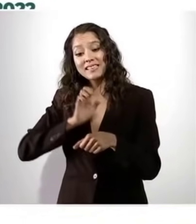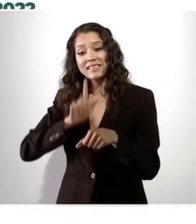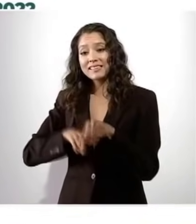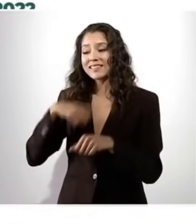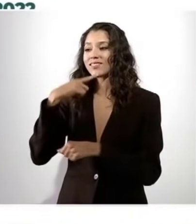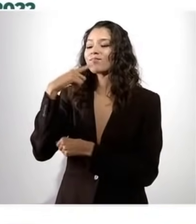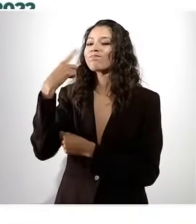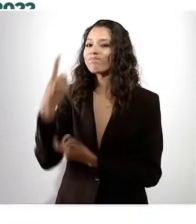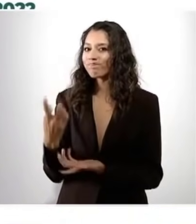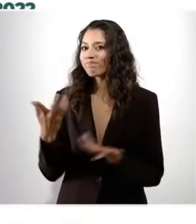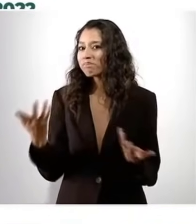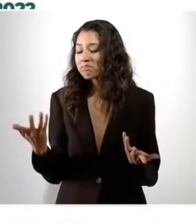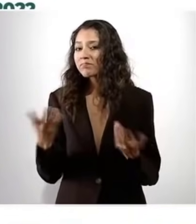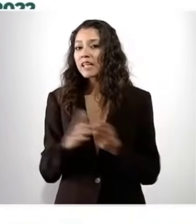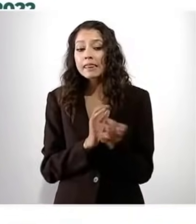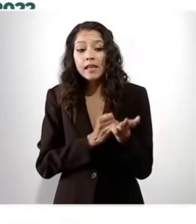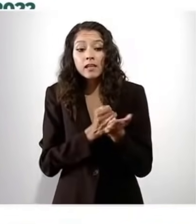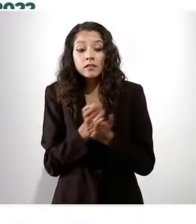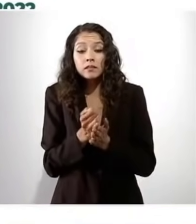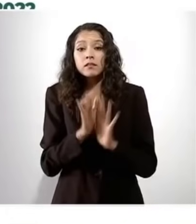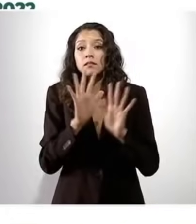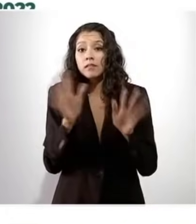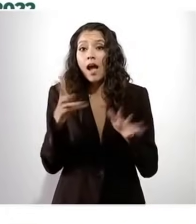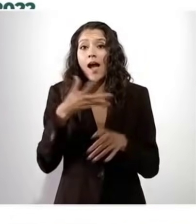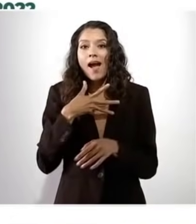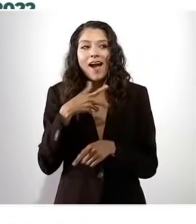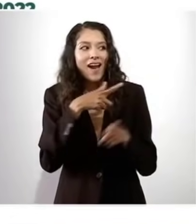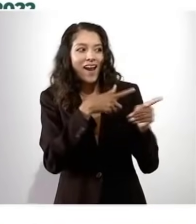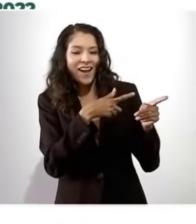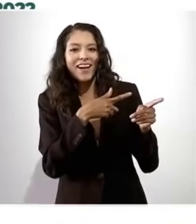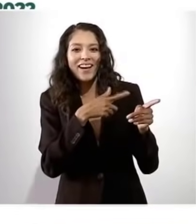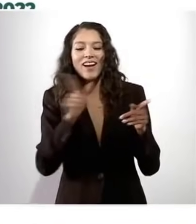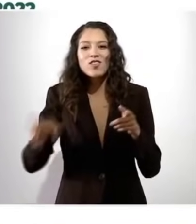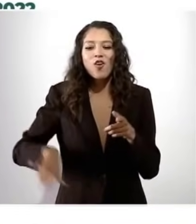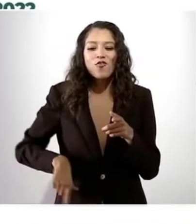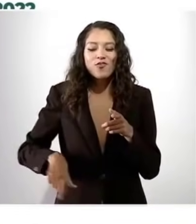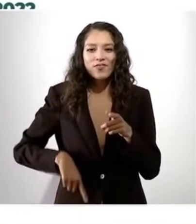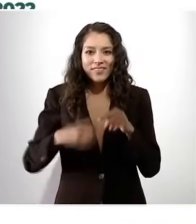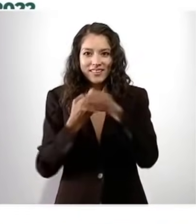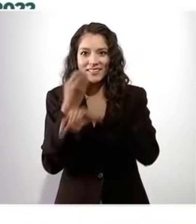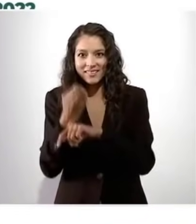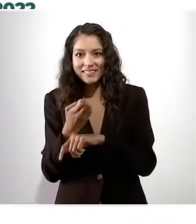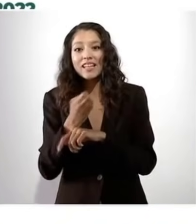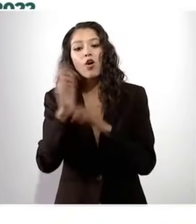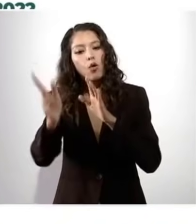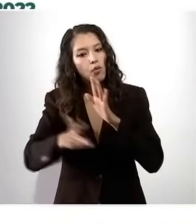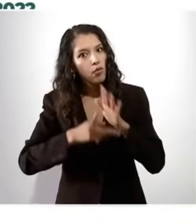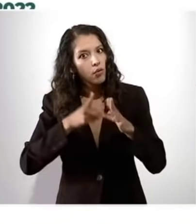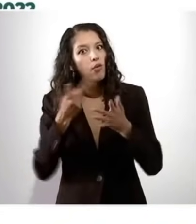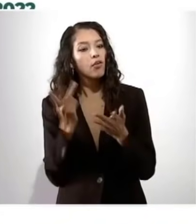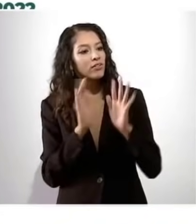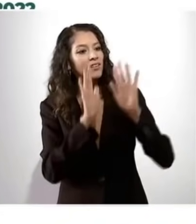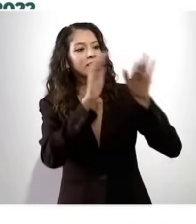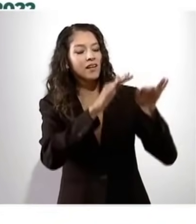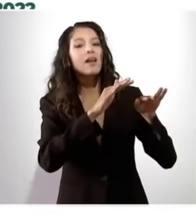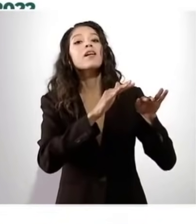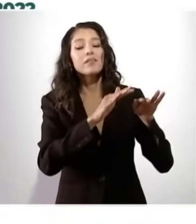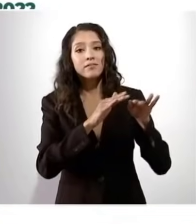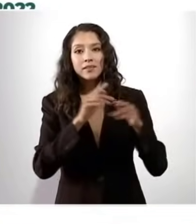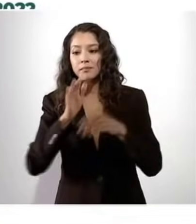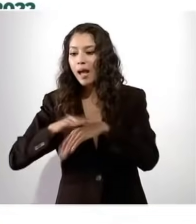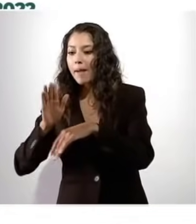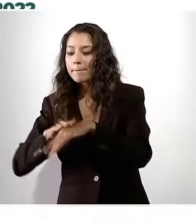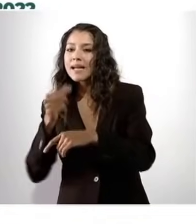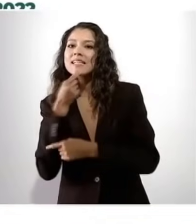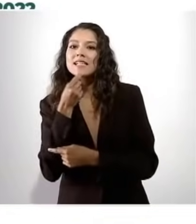especial la gran decisión que ha tomado nuestro gobernador del estado de ya regresar y fortalecer ese regreso a nuestros niños,